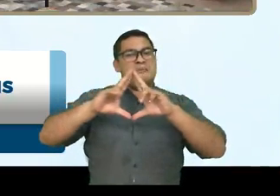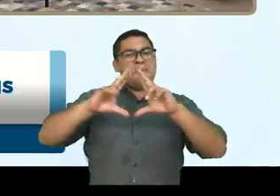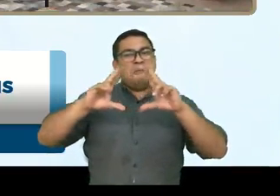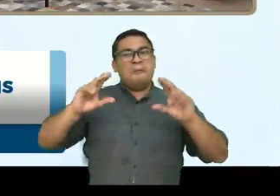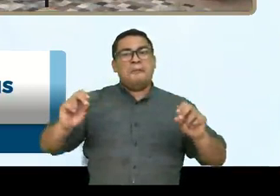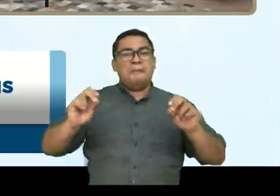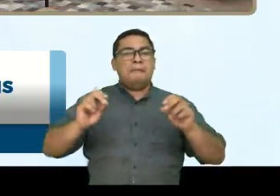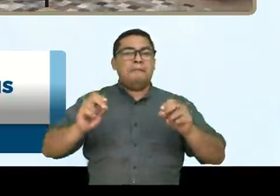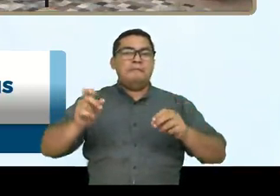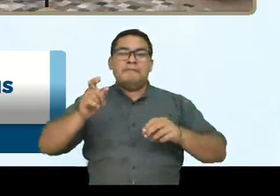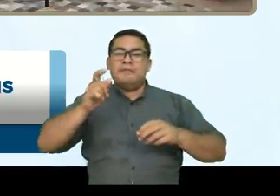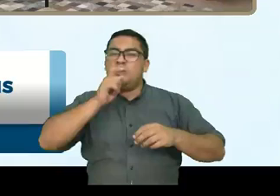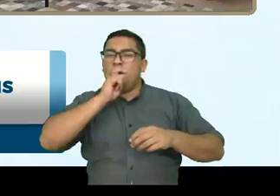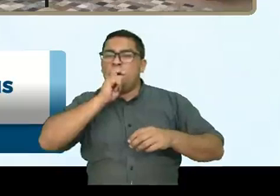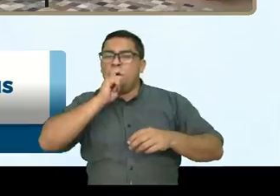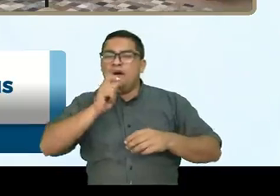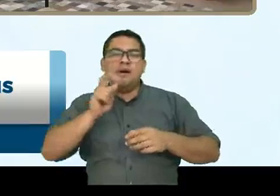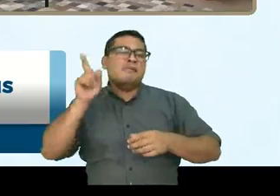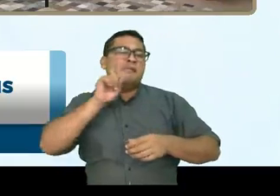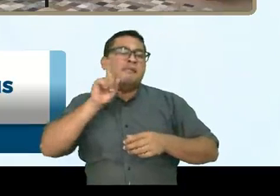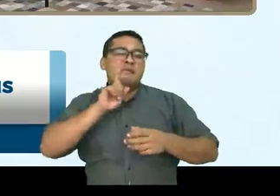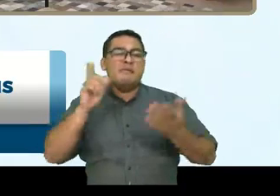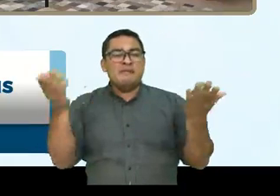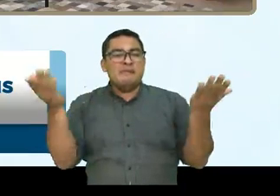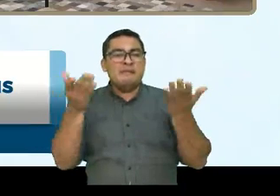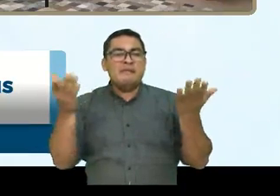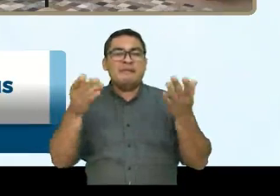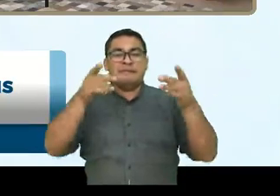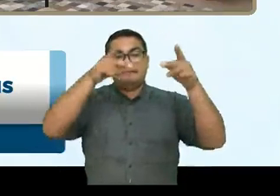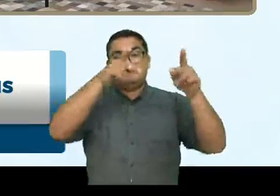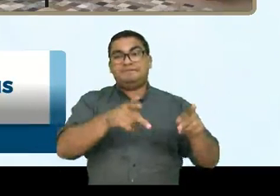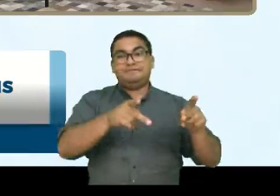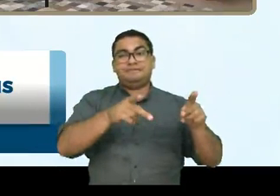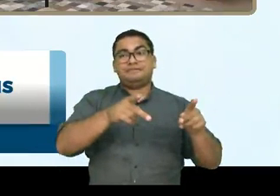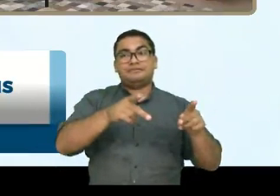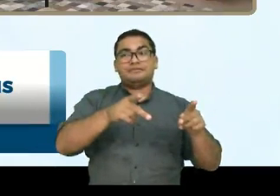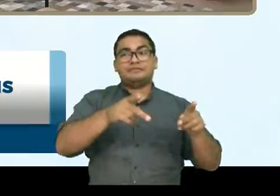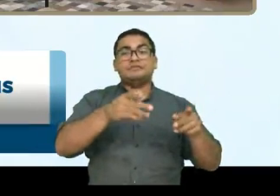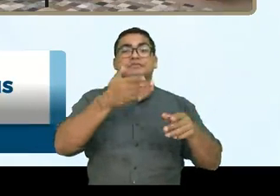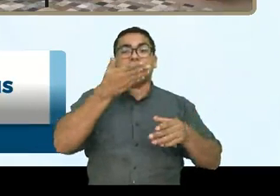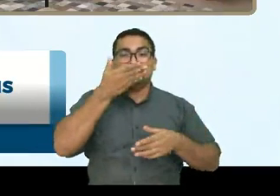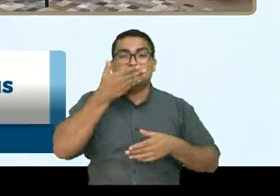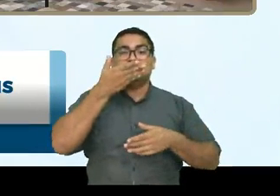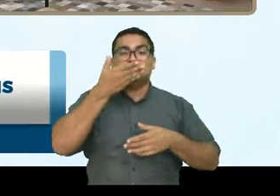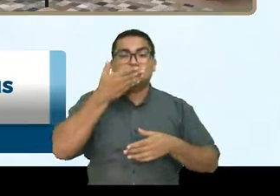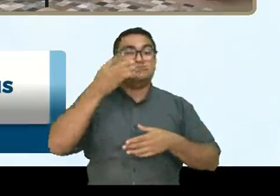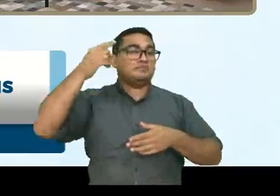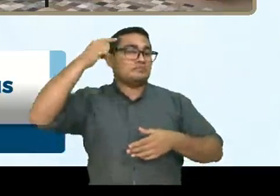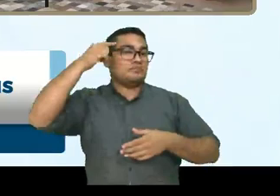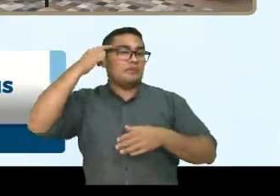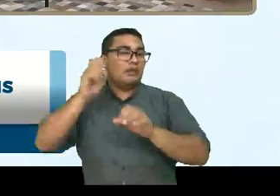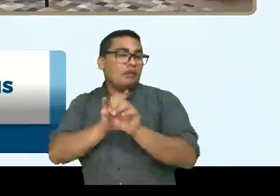todos tienden a confundir. O sea, si la persona tiene alguna enfermedad respiratoria ya es